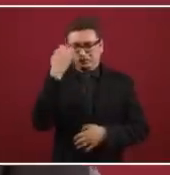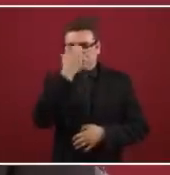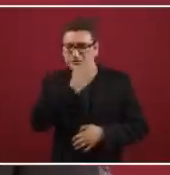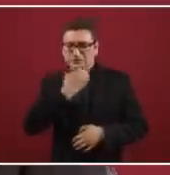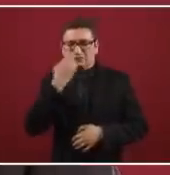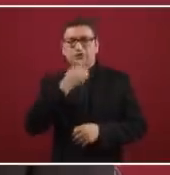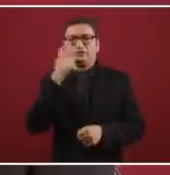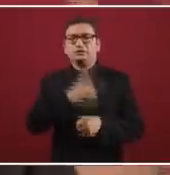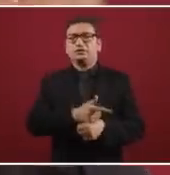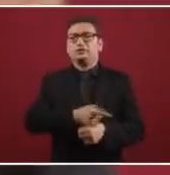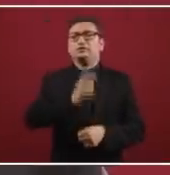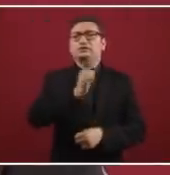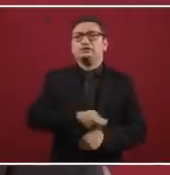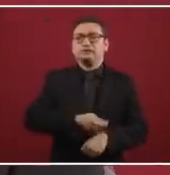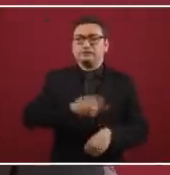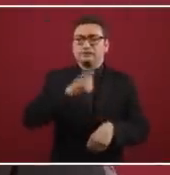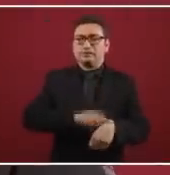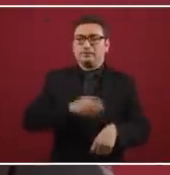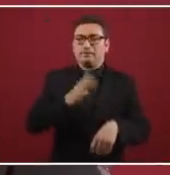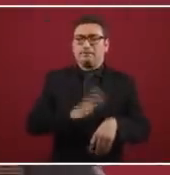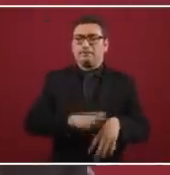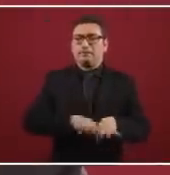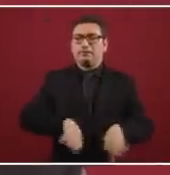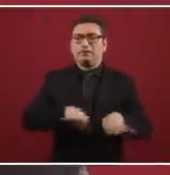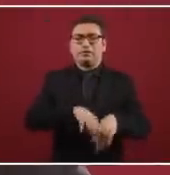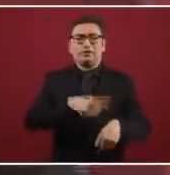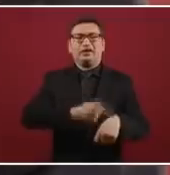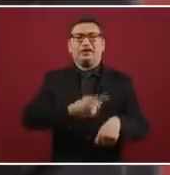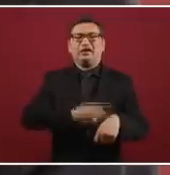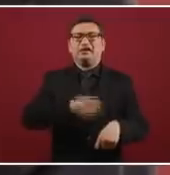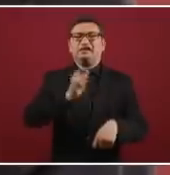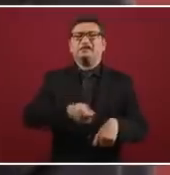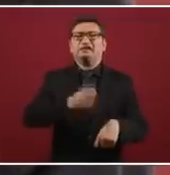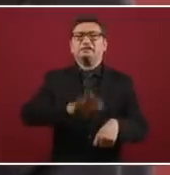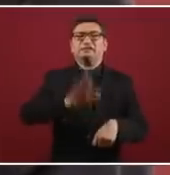enfermedad principal y la estamos atacando, la corrupción.